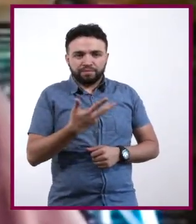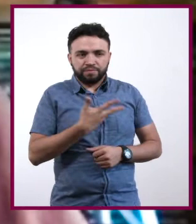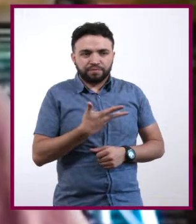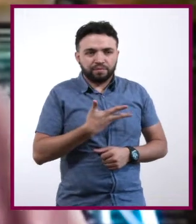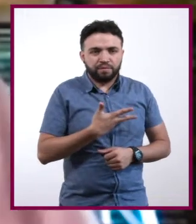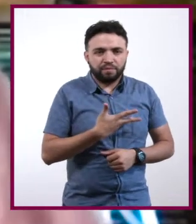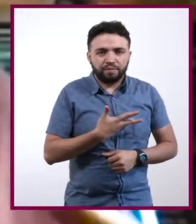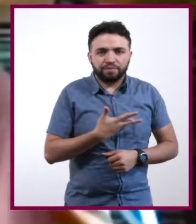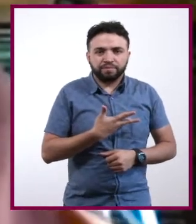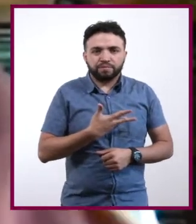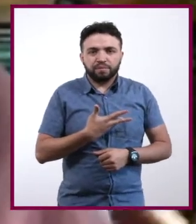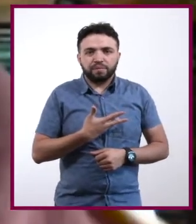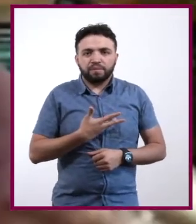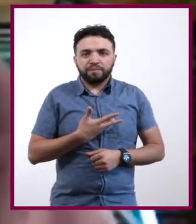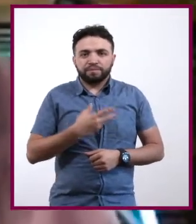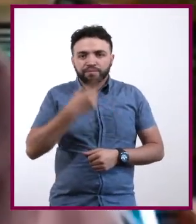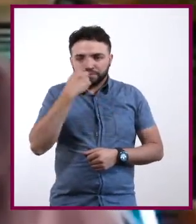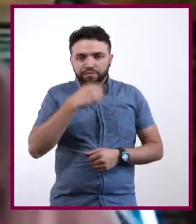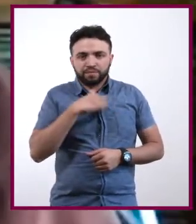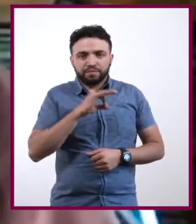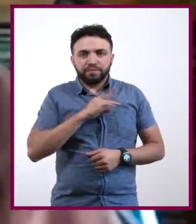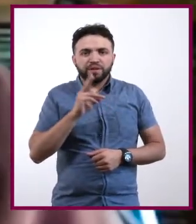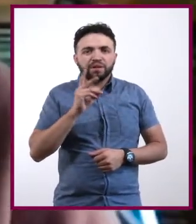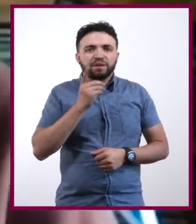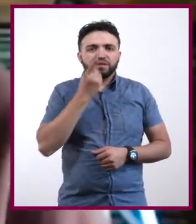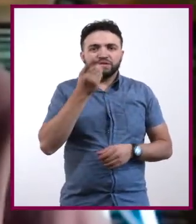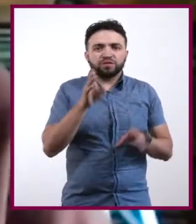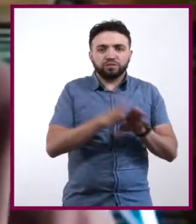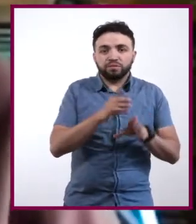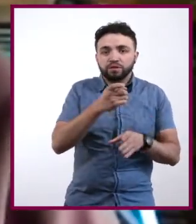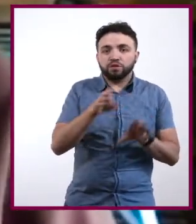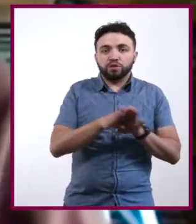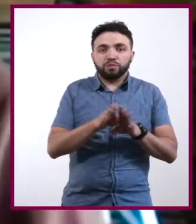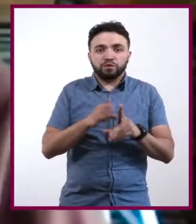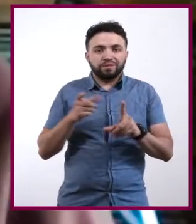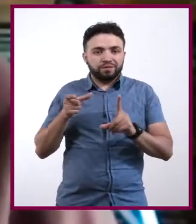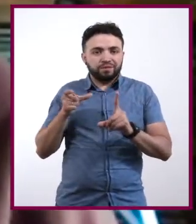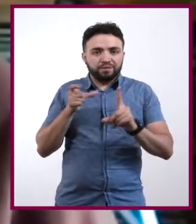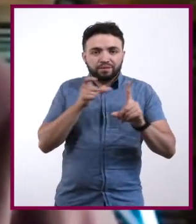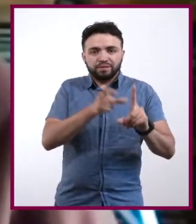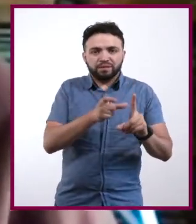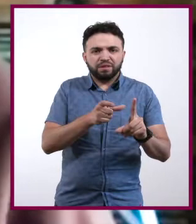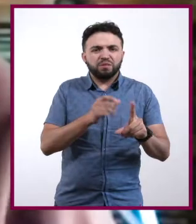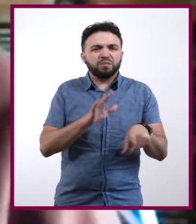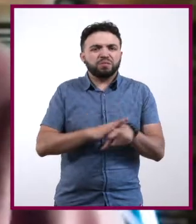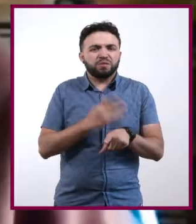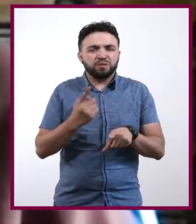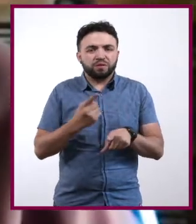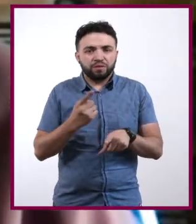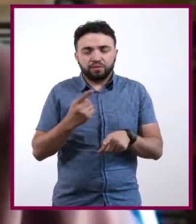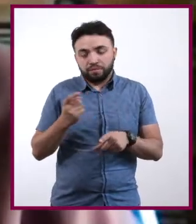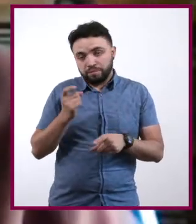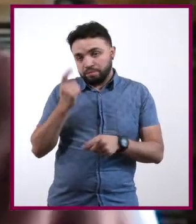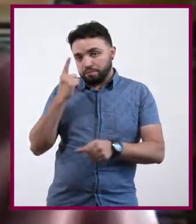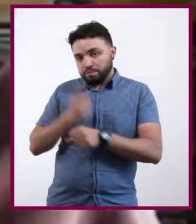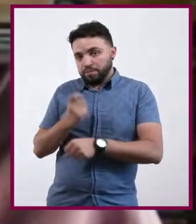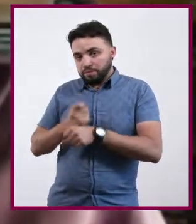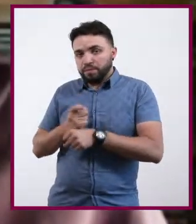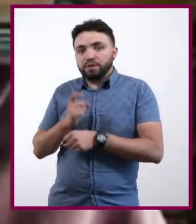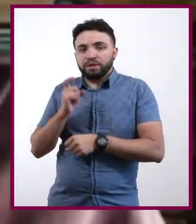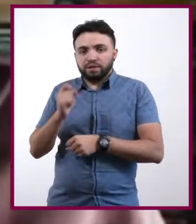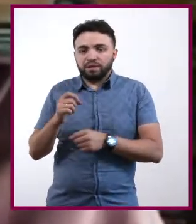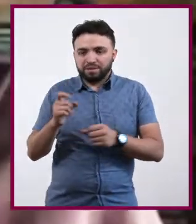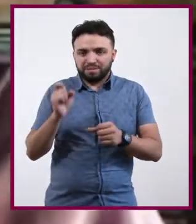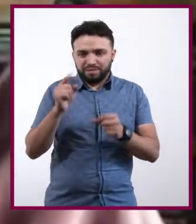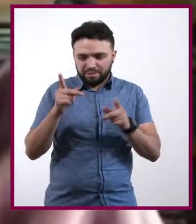afirmar esta función de guardián, de protector, es, por un lado, las tumbas de